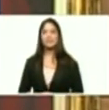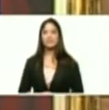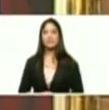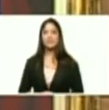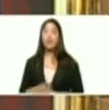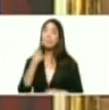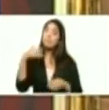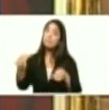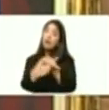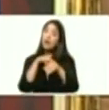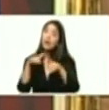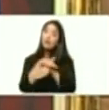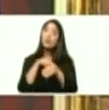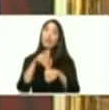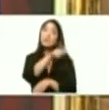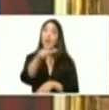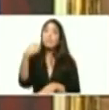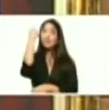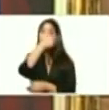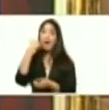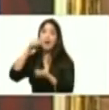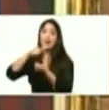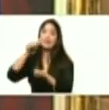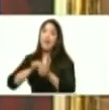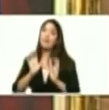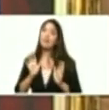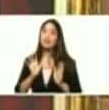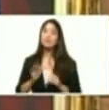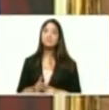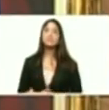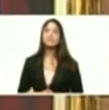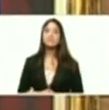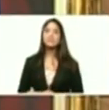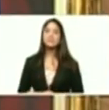con el perdón, de los caretabla, o no,